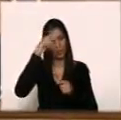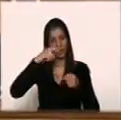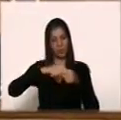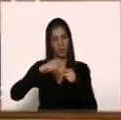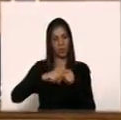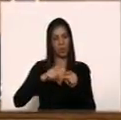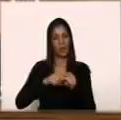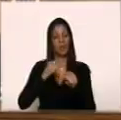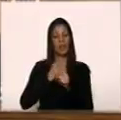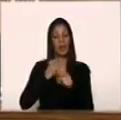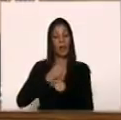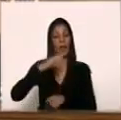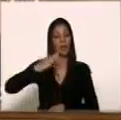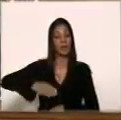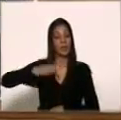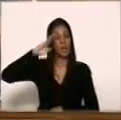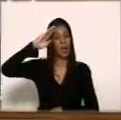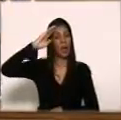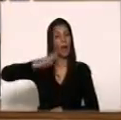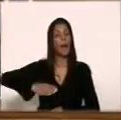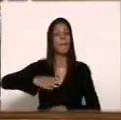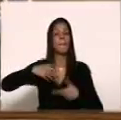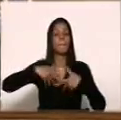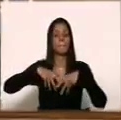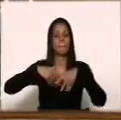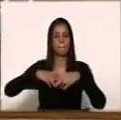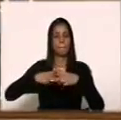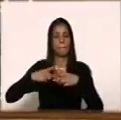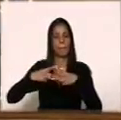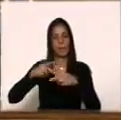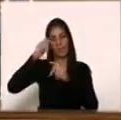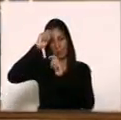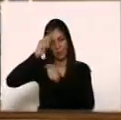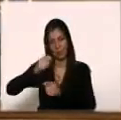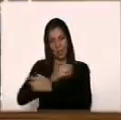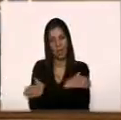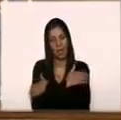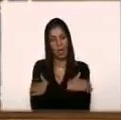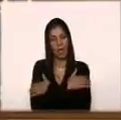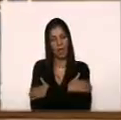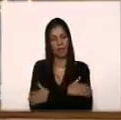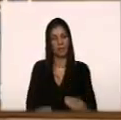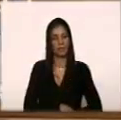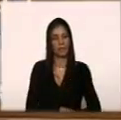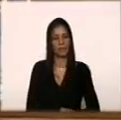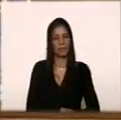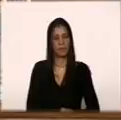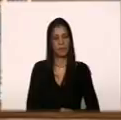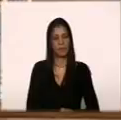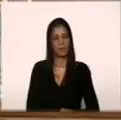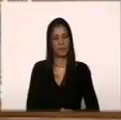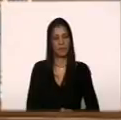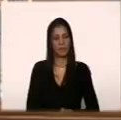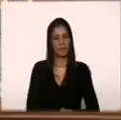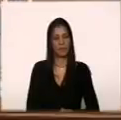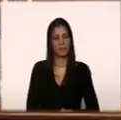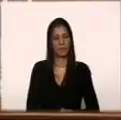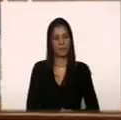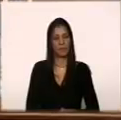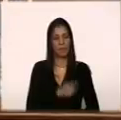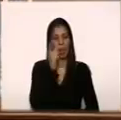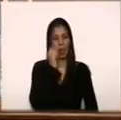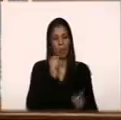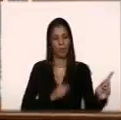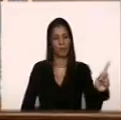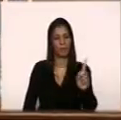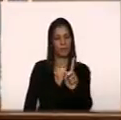que es la Milicia Nacional Bolivariana. Un abrazo para ustedes. Tiene la palabra ahora el constituyente Francisco Torrealba para cerrar el